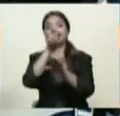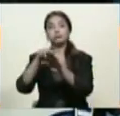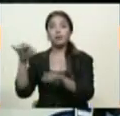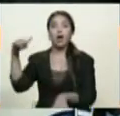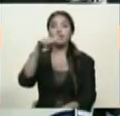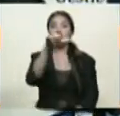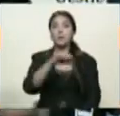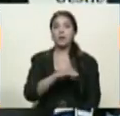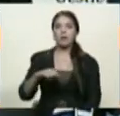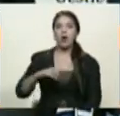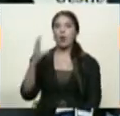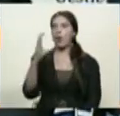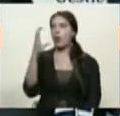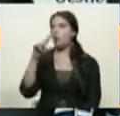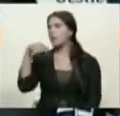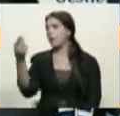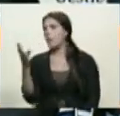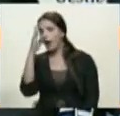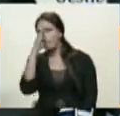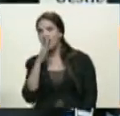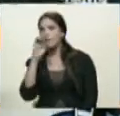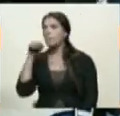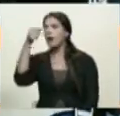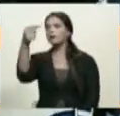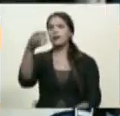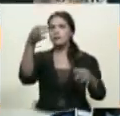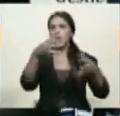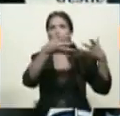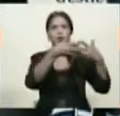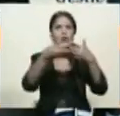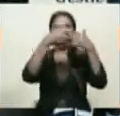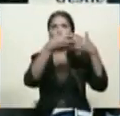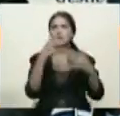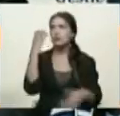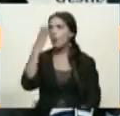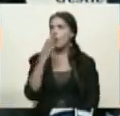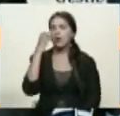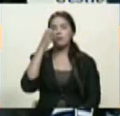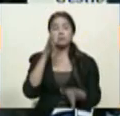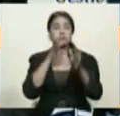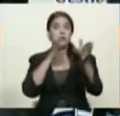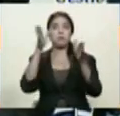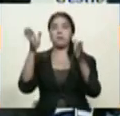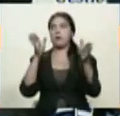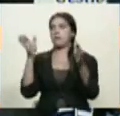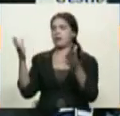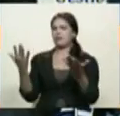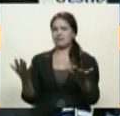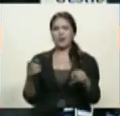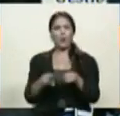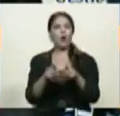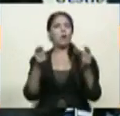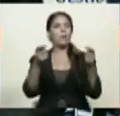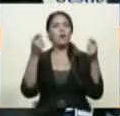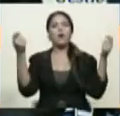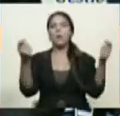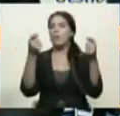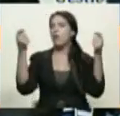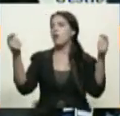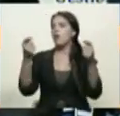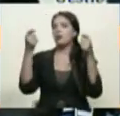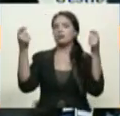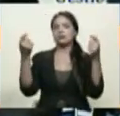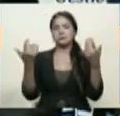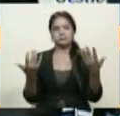luego en otro avión privado en brasil mañana la veremos en eeuu en europa como una promotora simple y